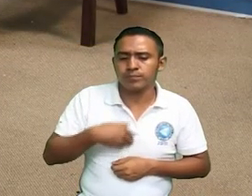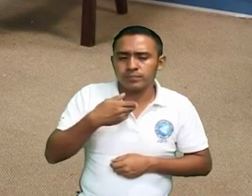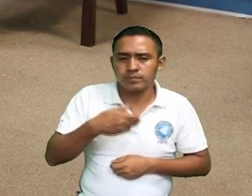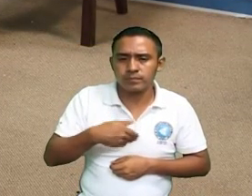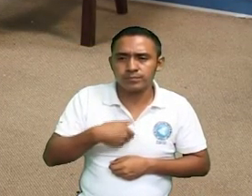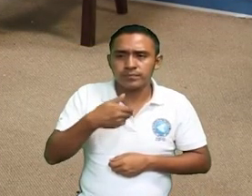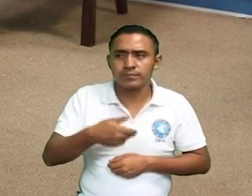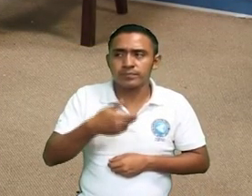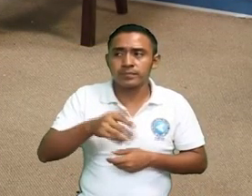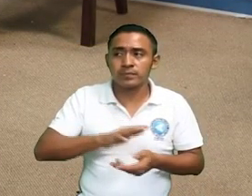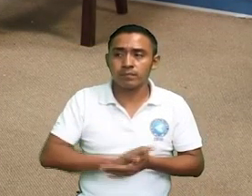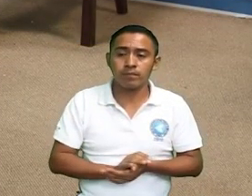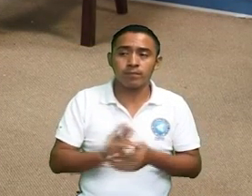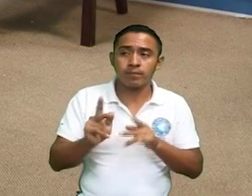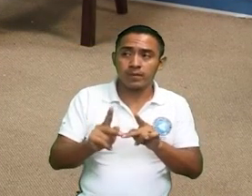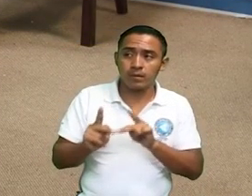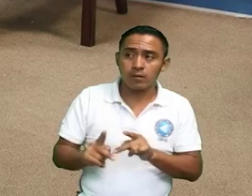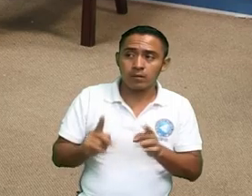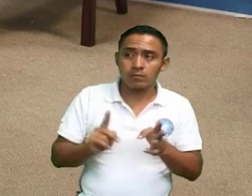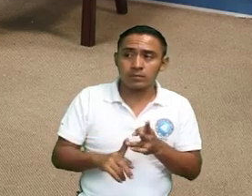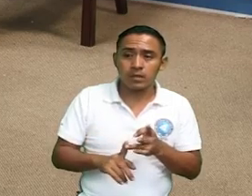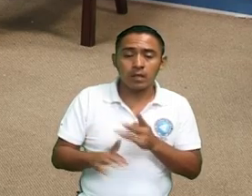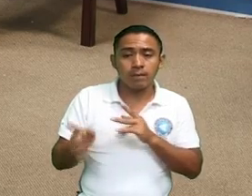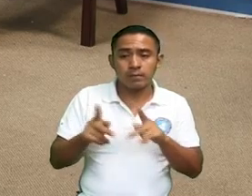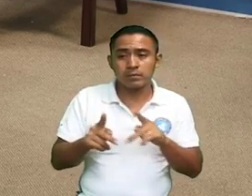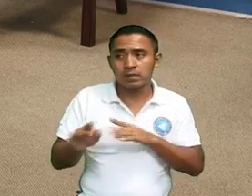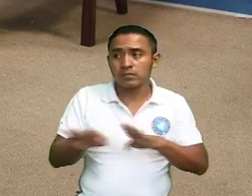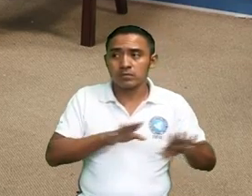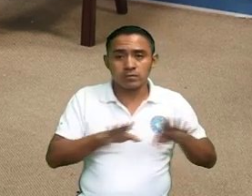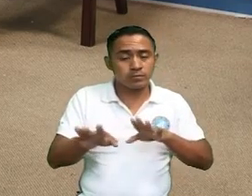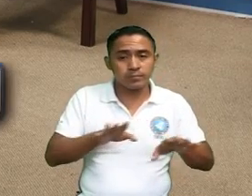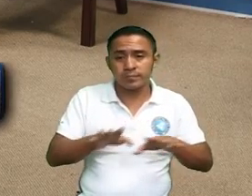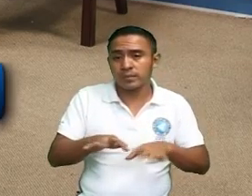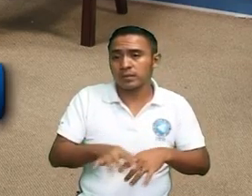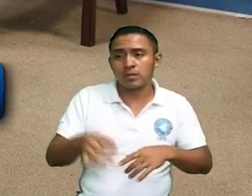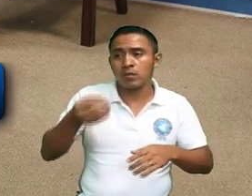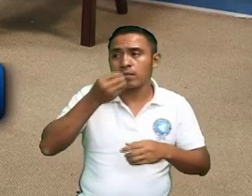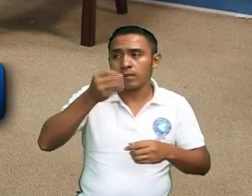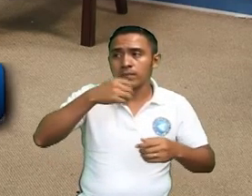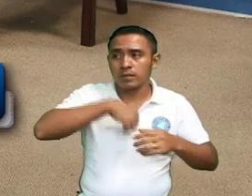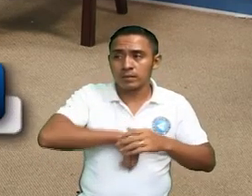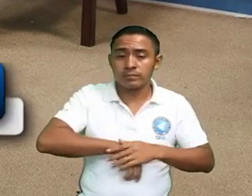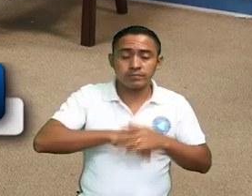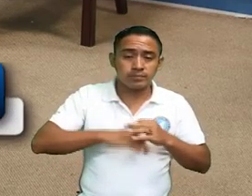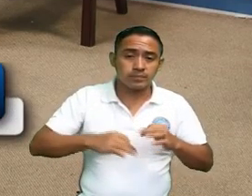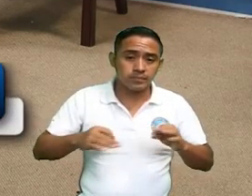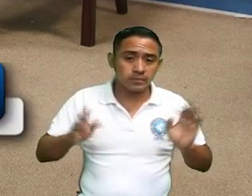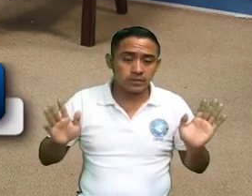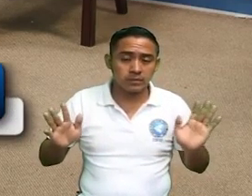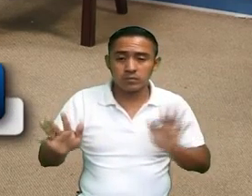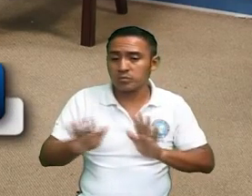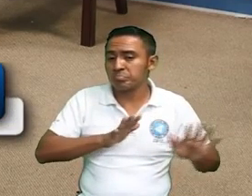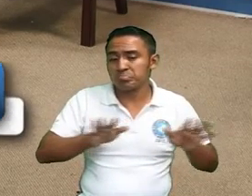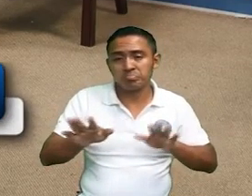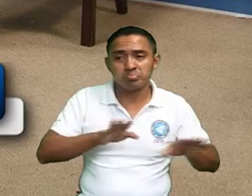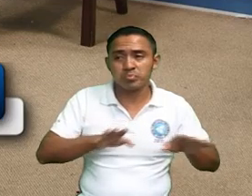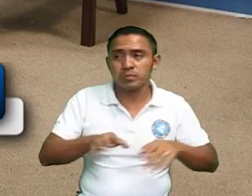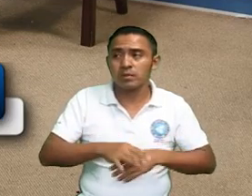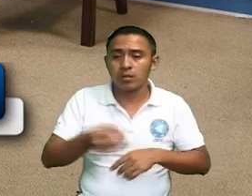hasta que la persona pues se vuelve incapaz de tener una comida normal, por así decirlo, que